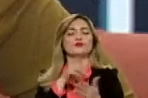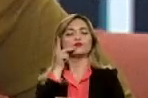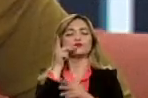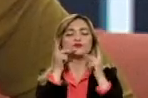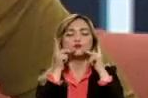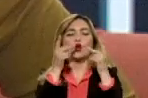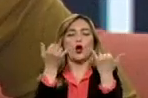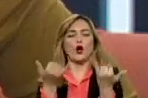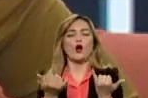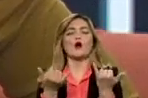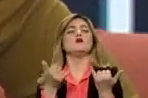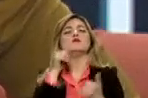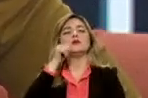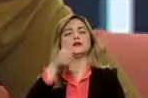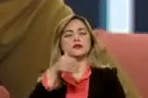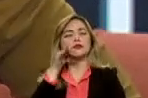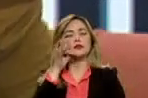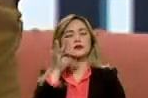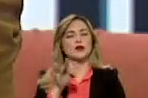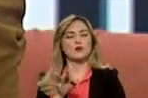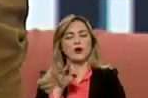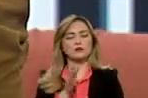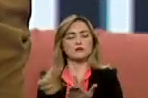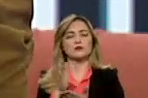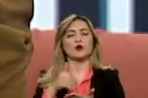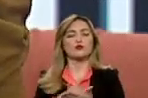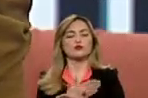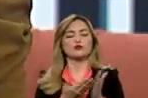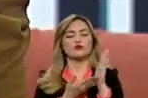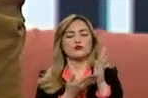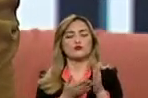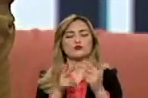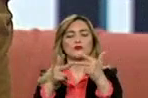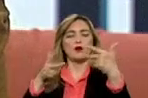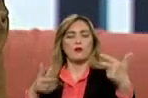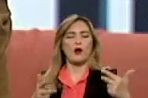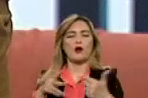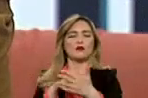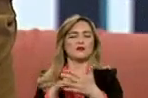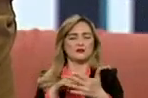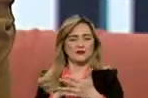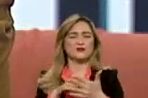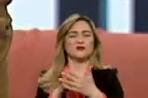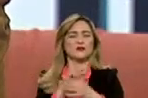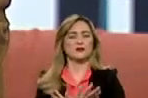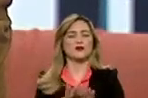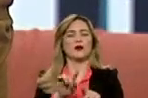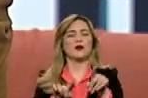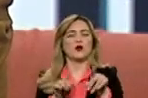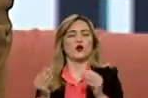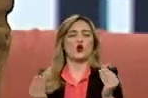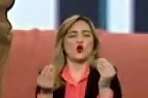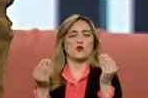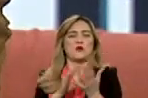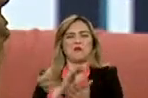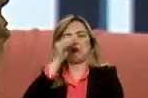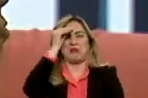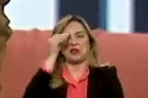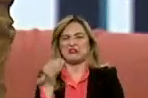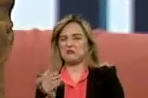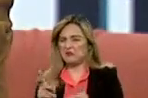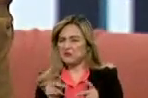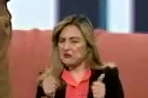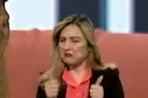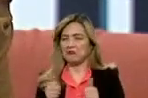y mañana el examen de acceso a la educación superior. Debido a la modalidad virtual en la que terminaron los estudios, varios de los jóvenes aseguran no sentirse